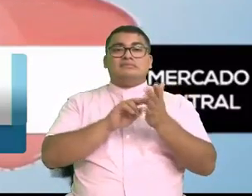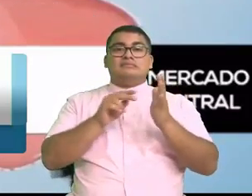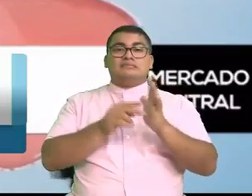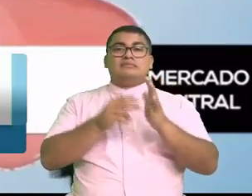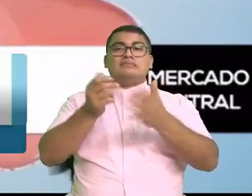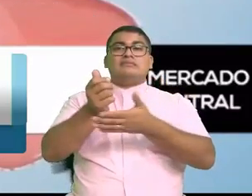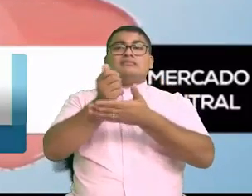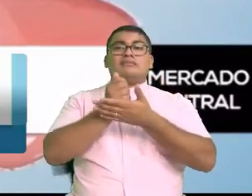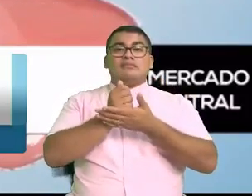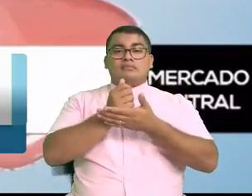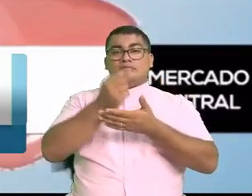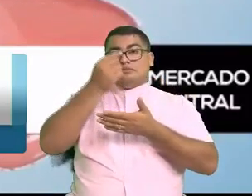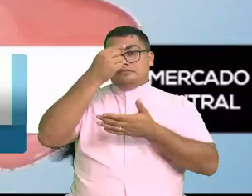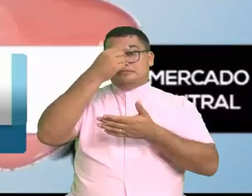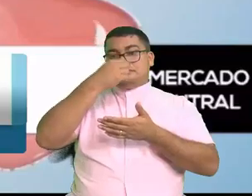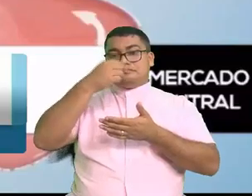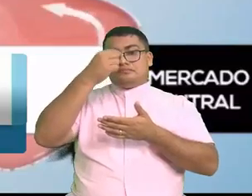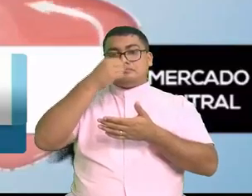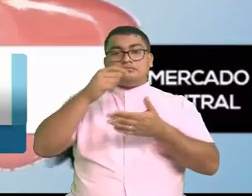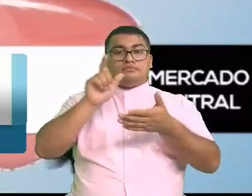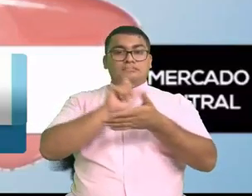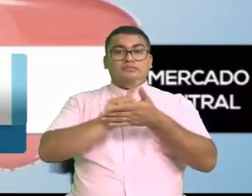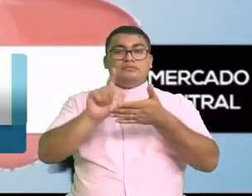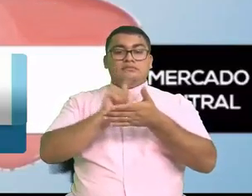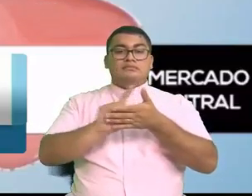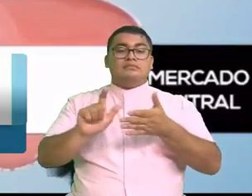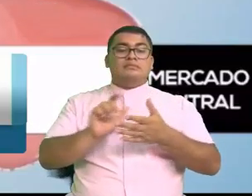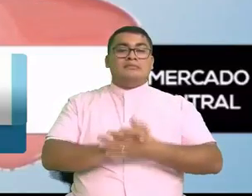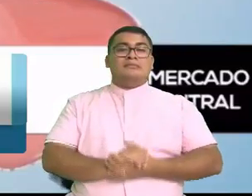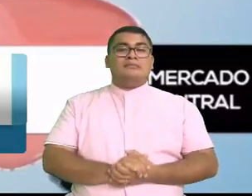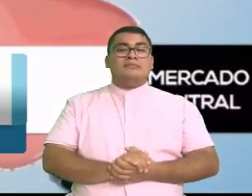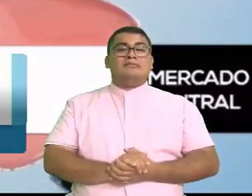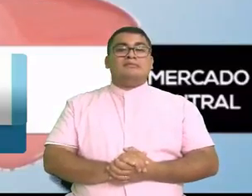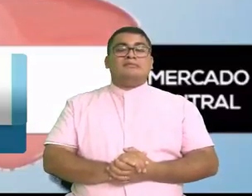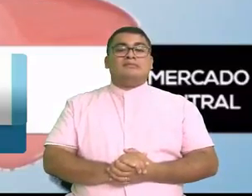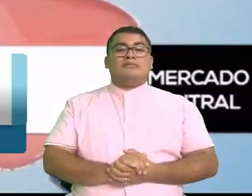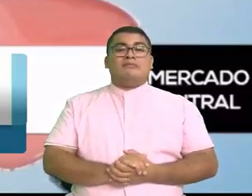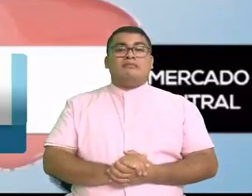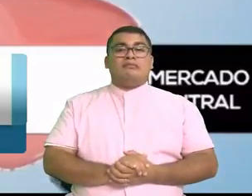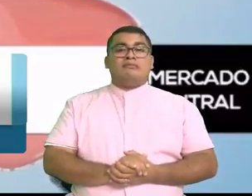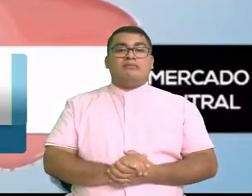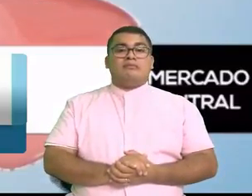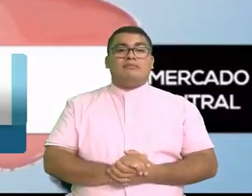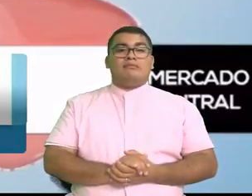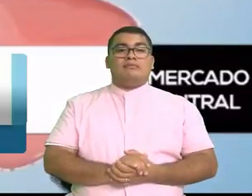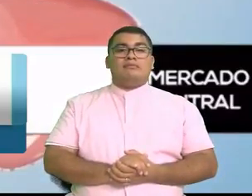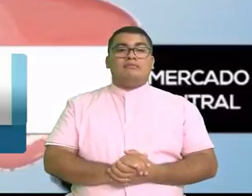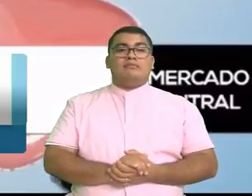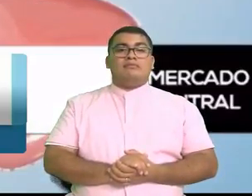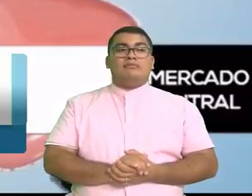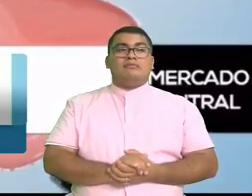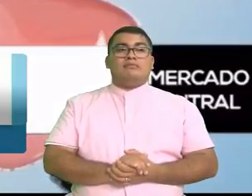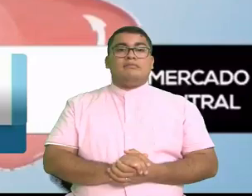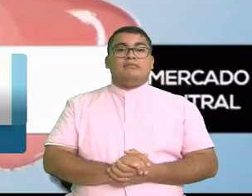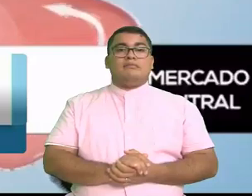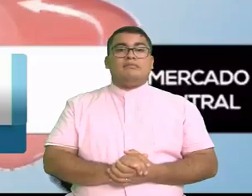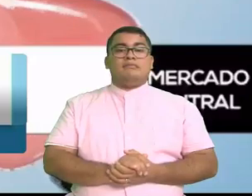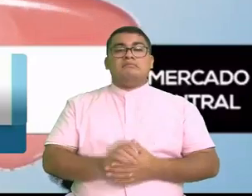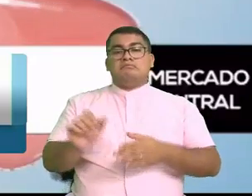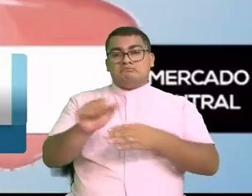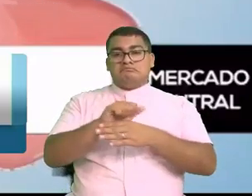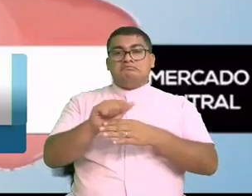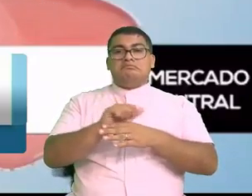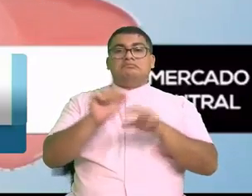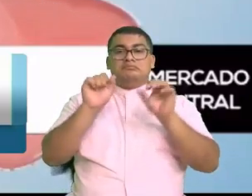al drenaje de la mucosidad. Entonces, eso es lo más